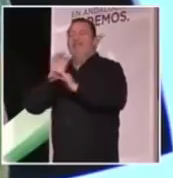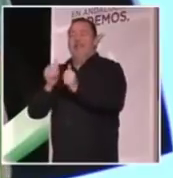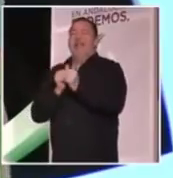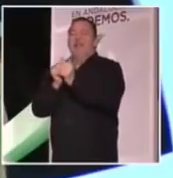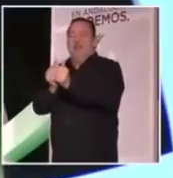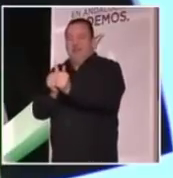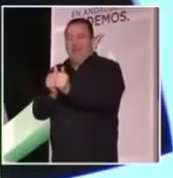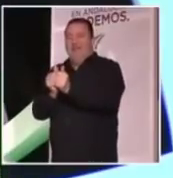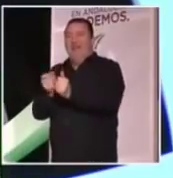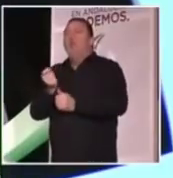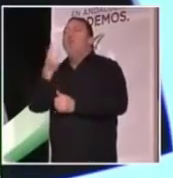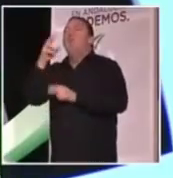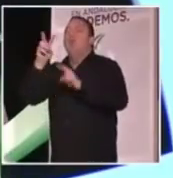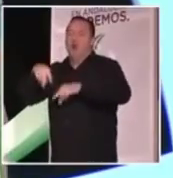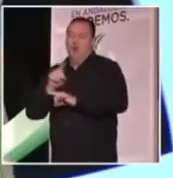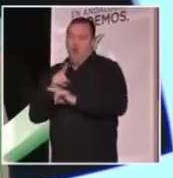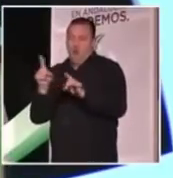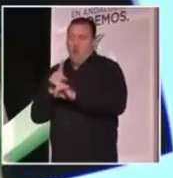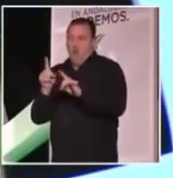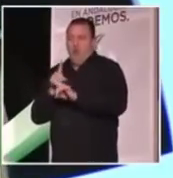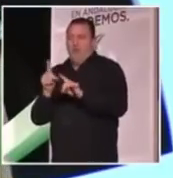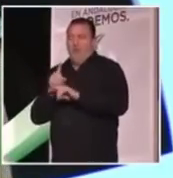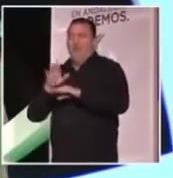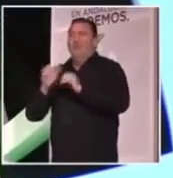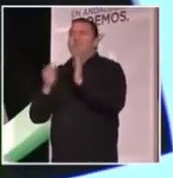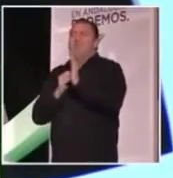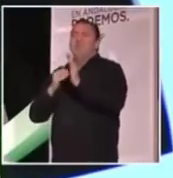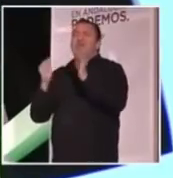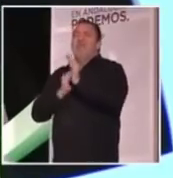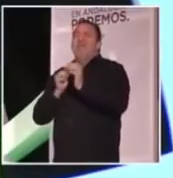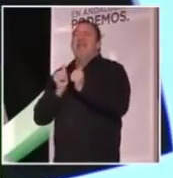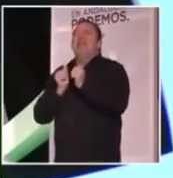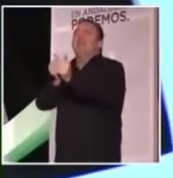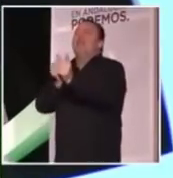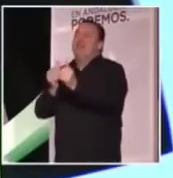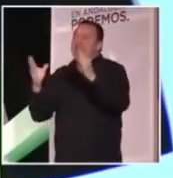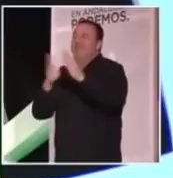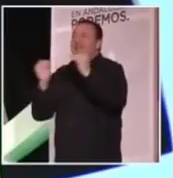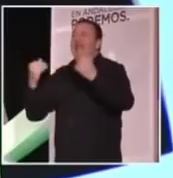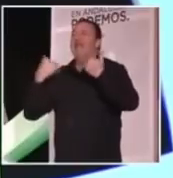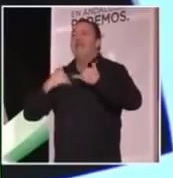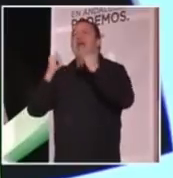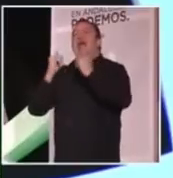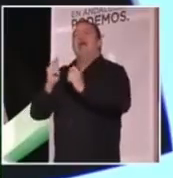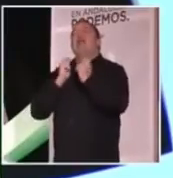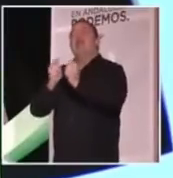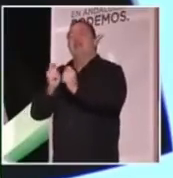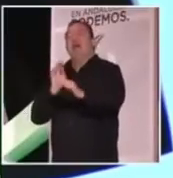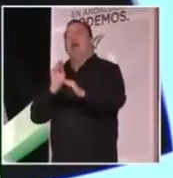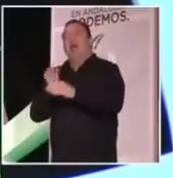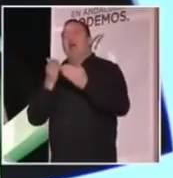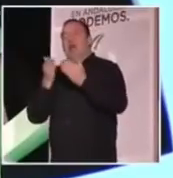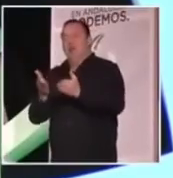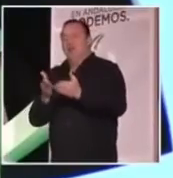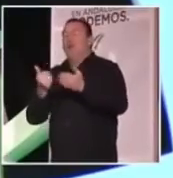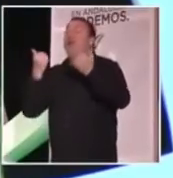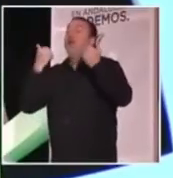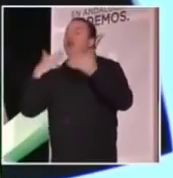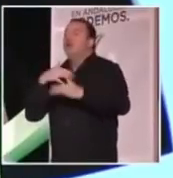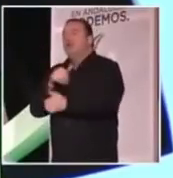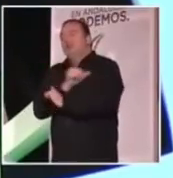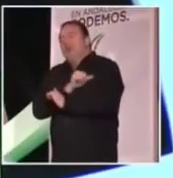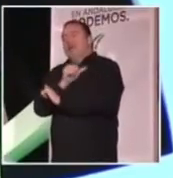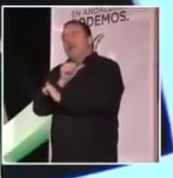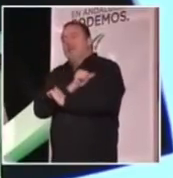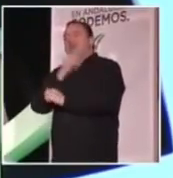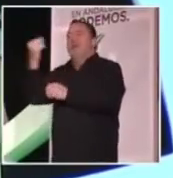dependencia. No es poca cosa para los miles de dependientes andaluces que ya tienen concedida la ayuda y que, sin embargo, están